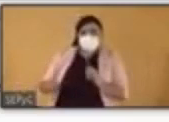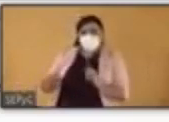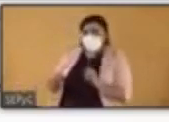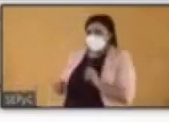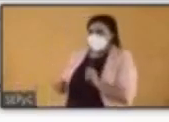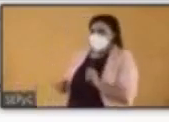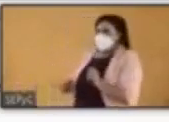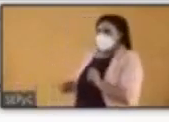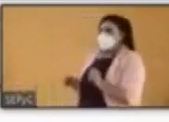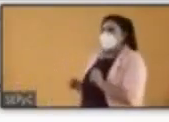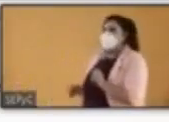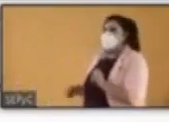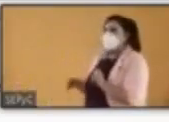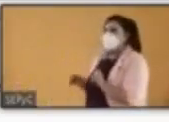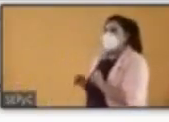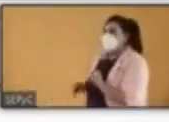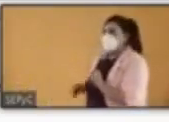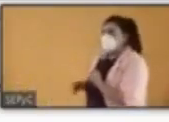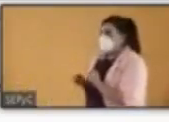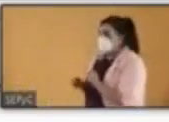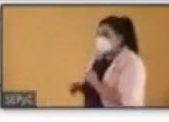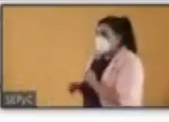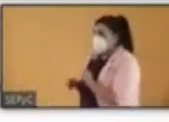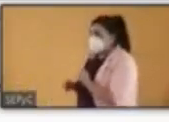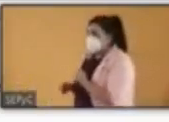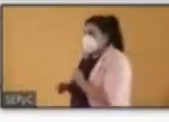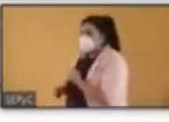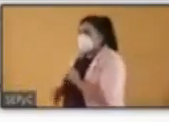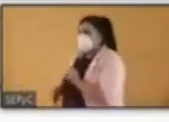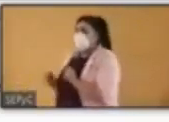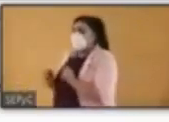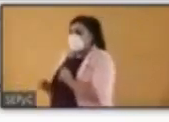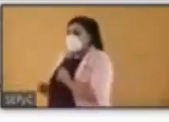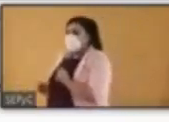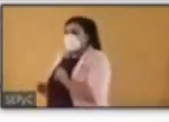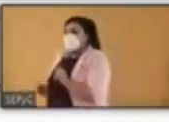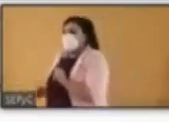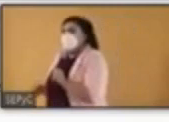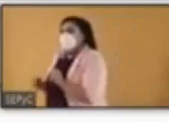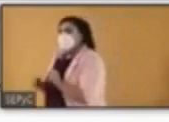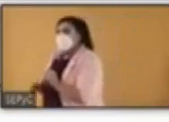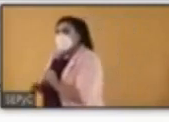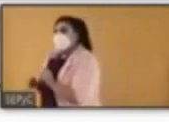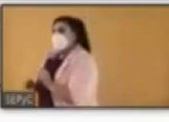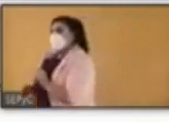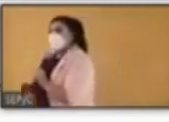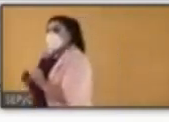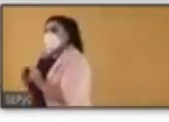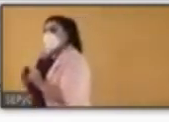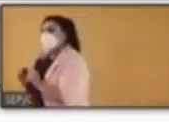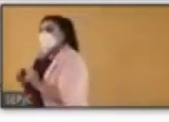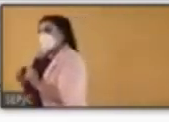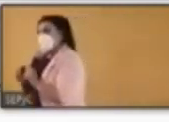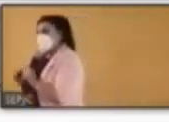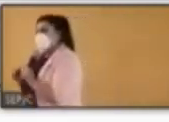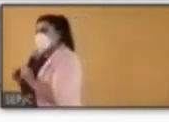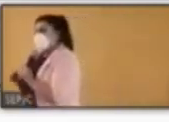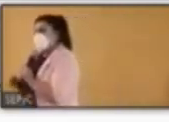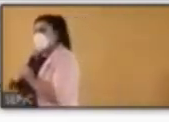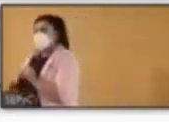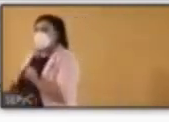más empleos dentro del Poder Ejecutivo del Estado, en esta ventanilla se podrán agregar todos y